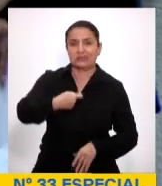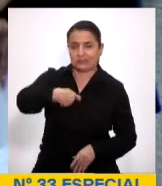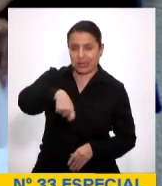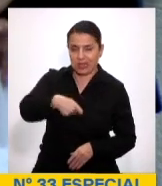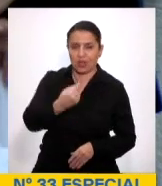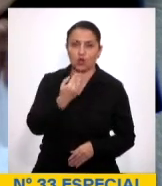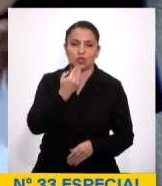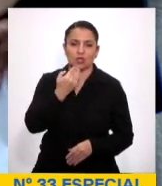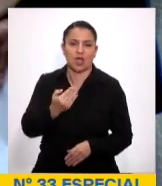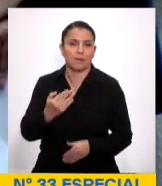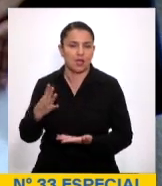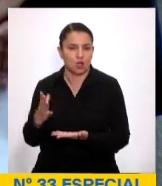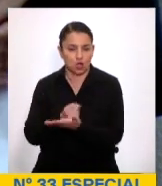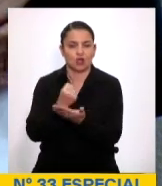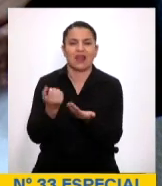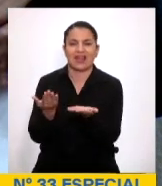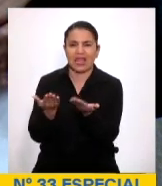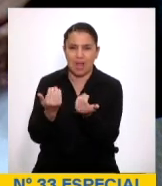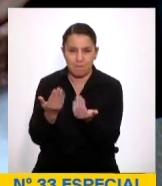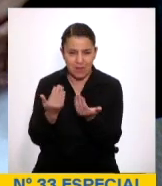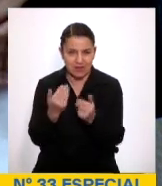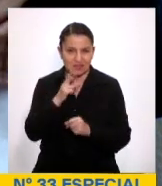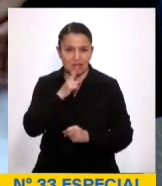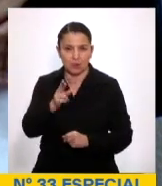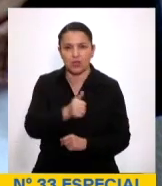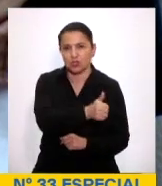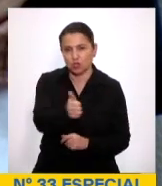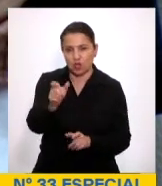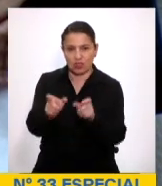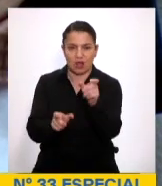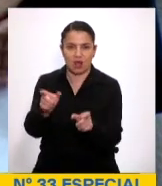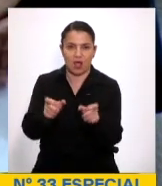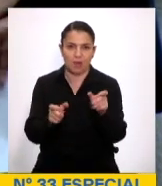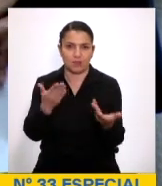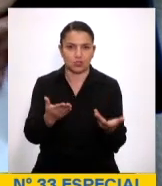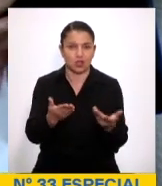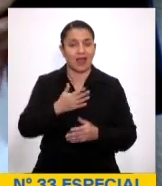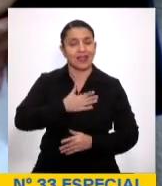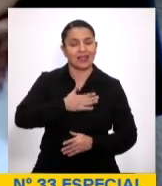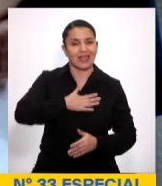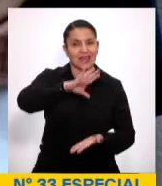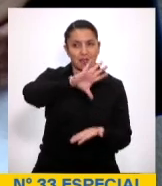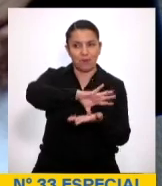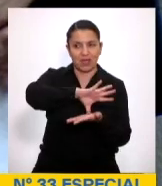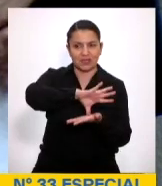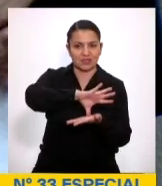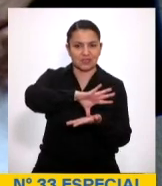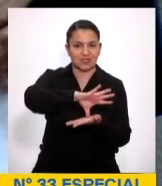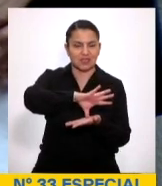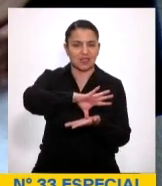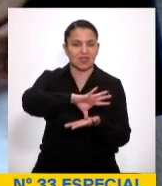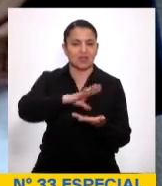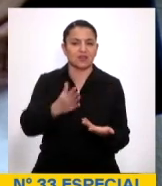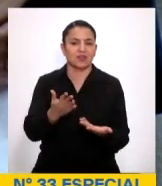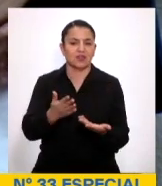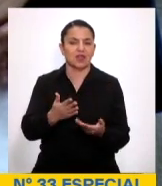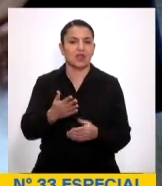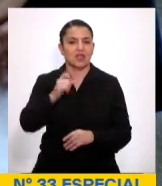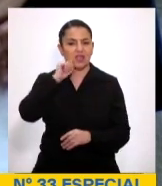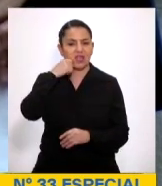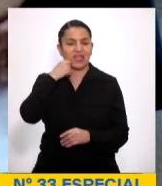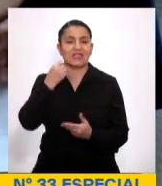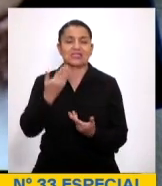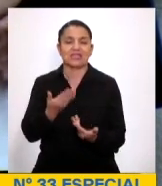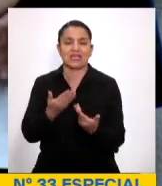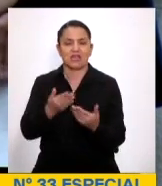de sobrellevar las esperanzas de todo un pueblo que no renuncia al ideal de un país que lo inspira destinado